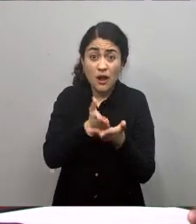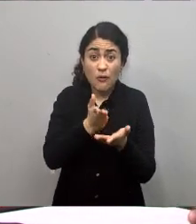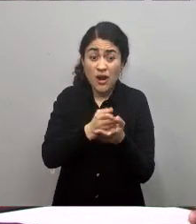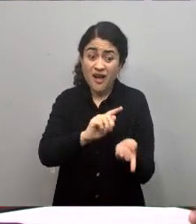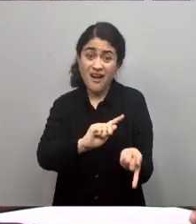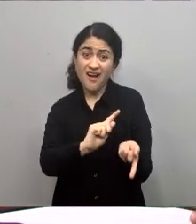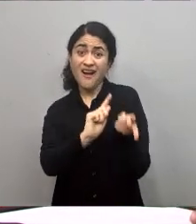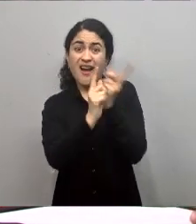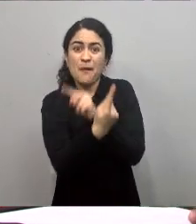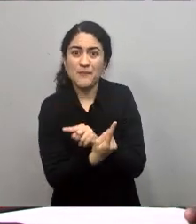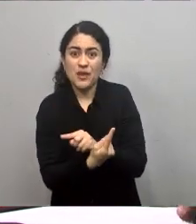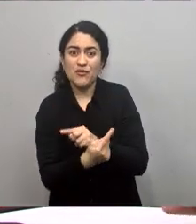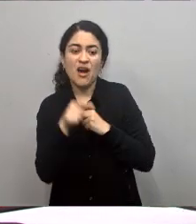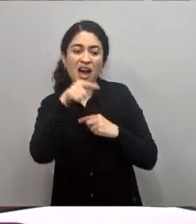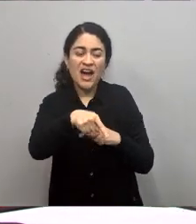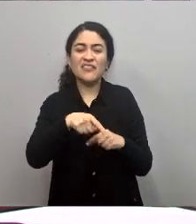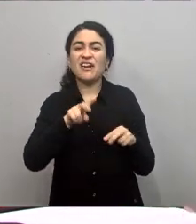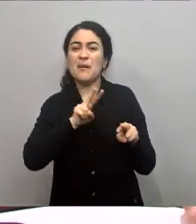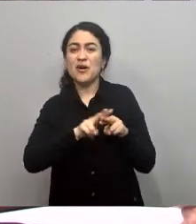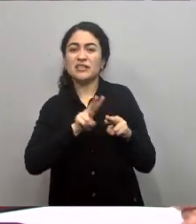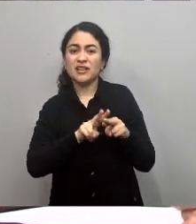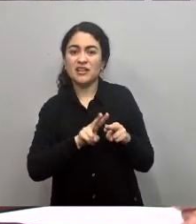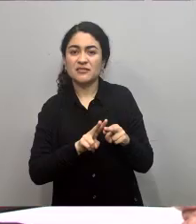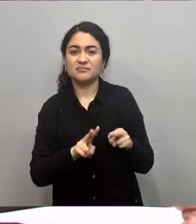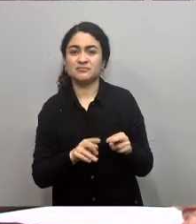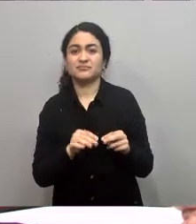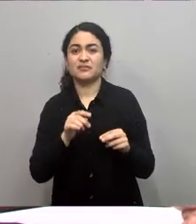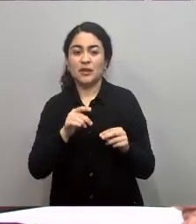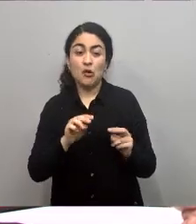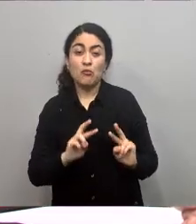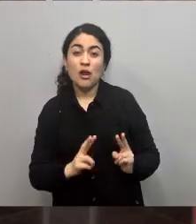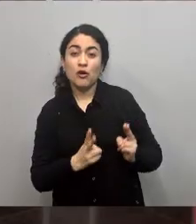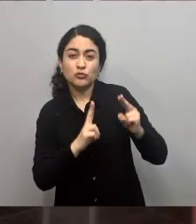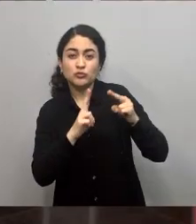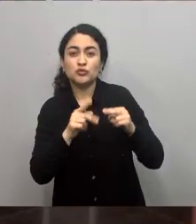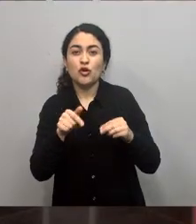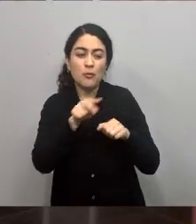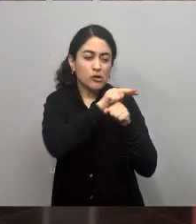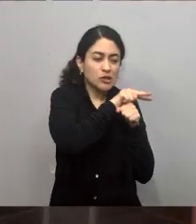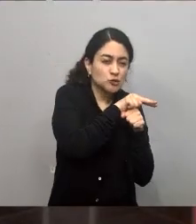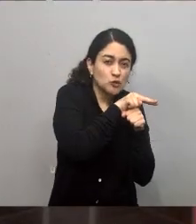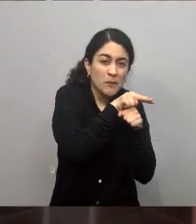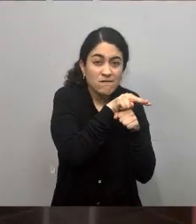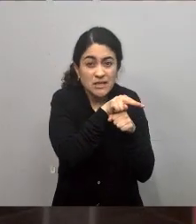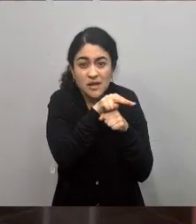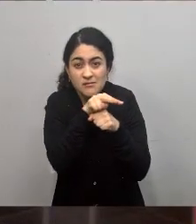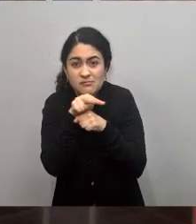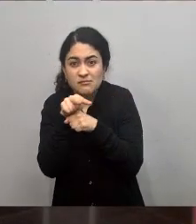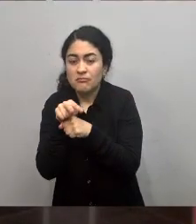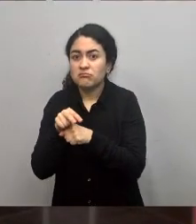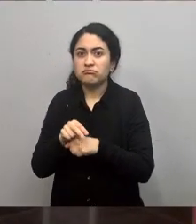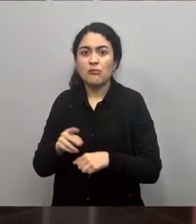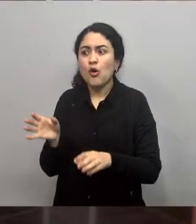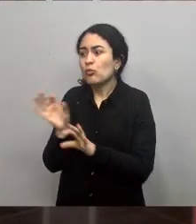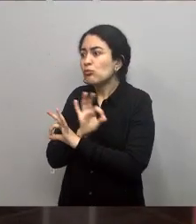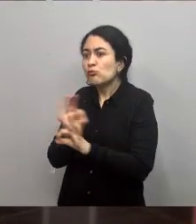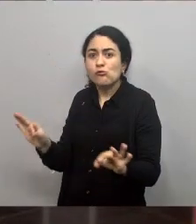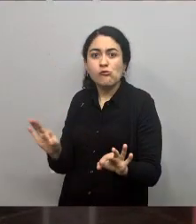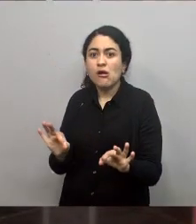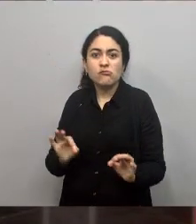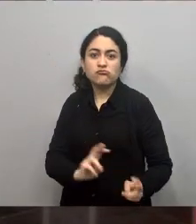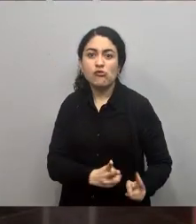a radicar una central, una mega central de monitoreo. Nunca pasó absolutamente